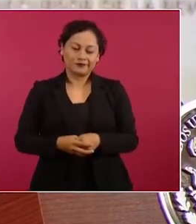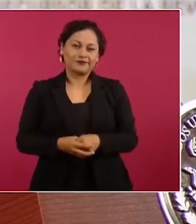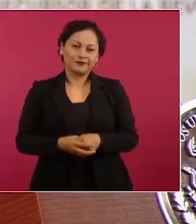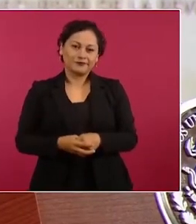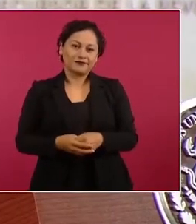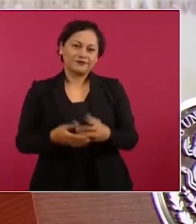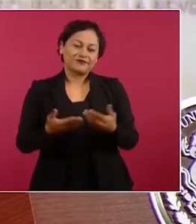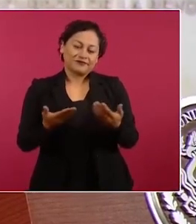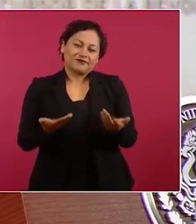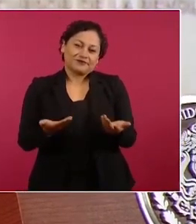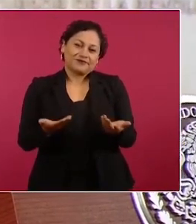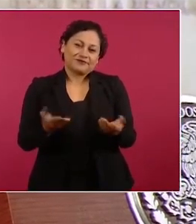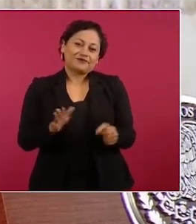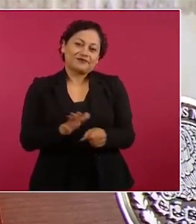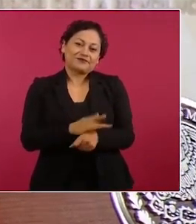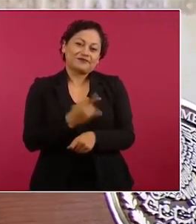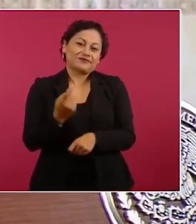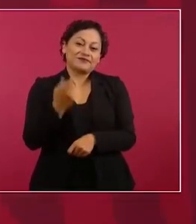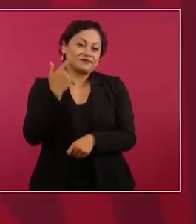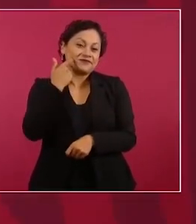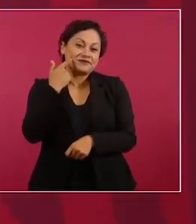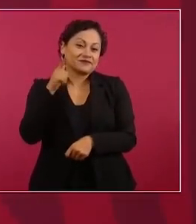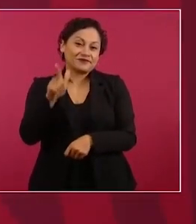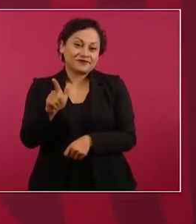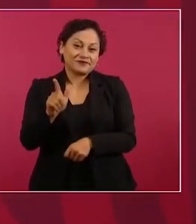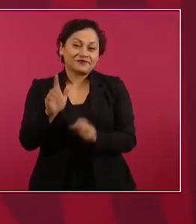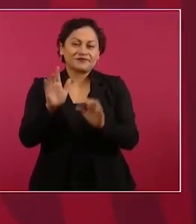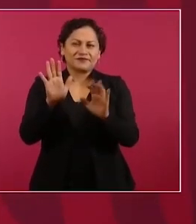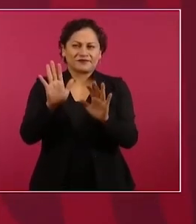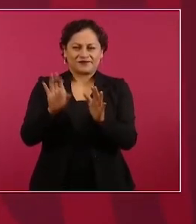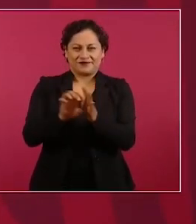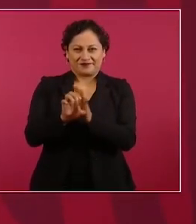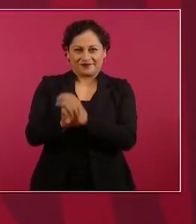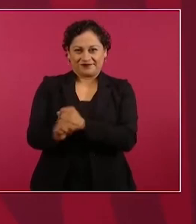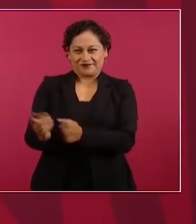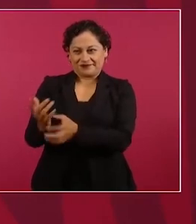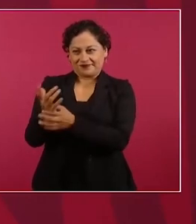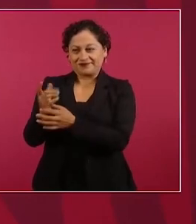Porque no les gusta, como diría mi amigo López Dóriga,